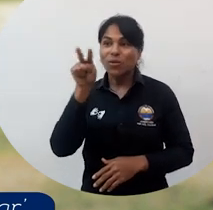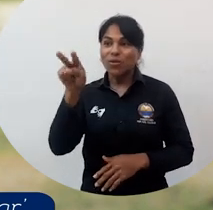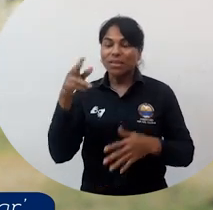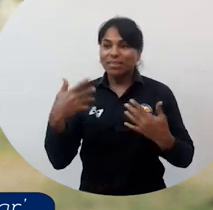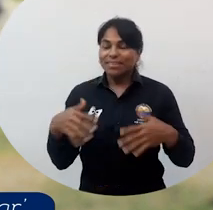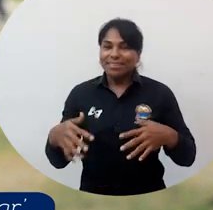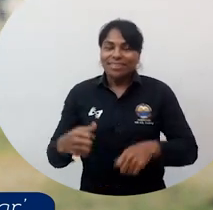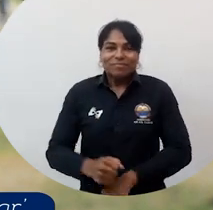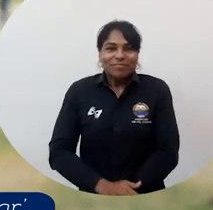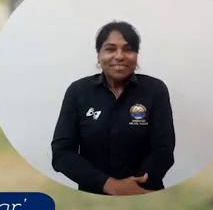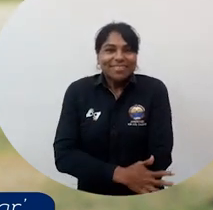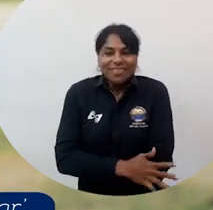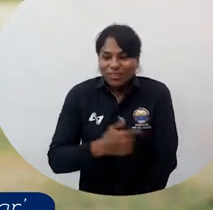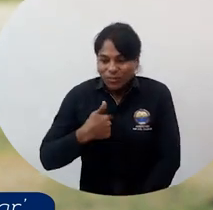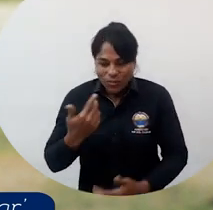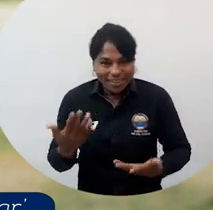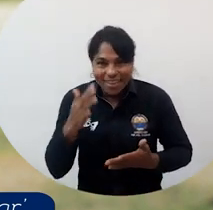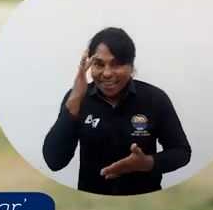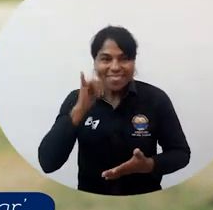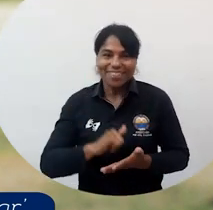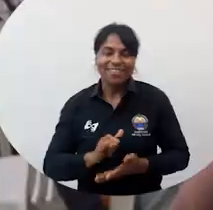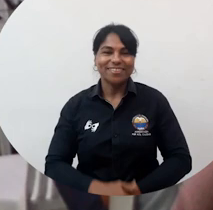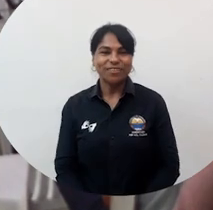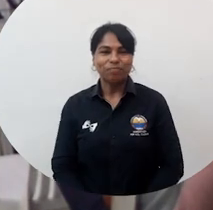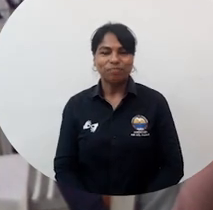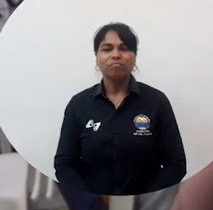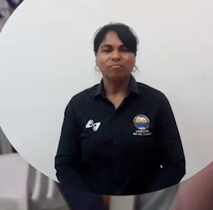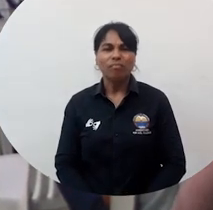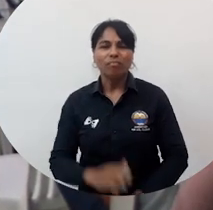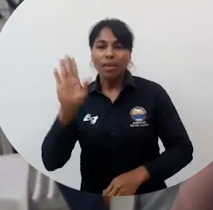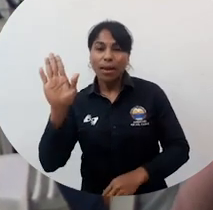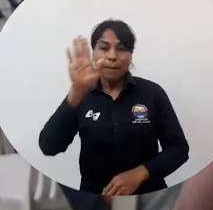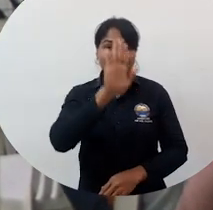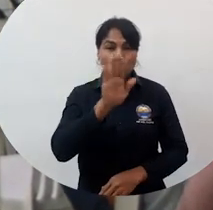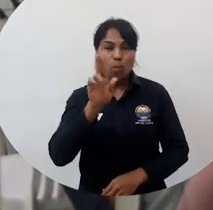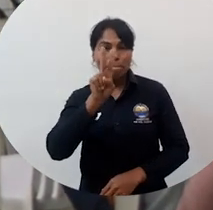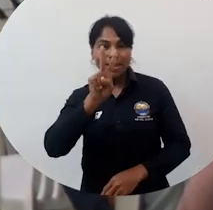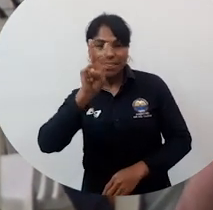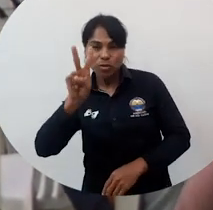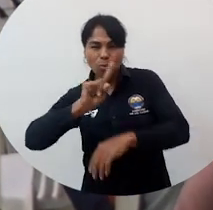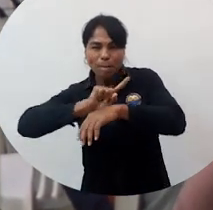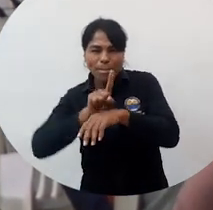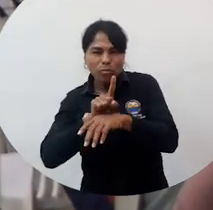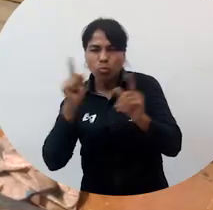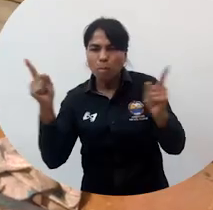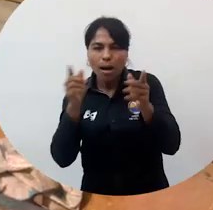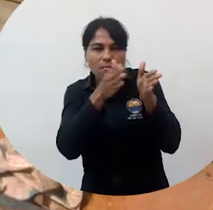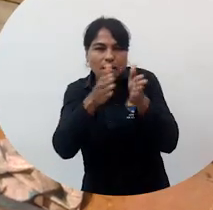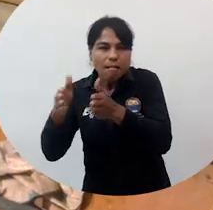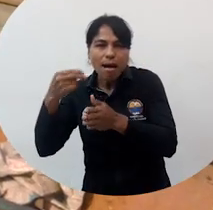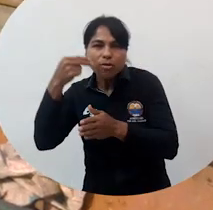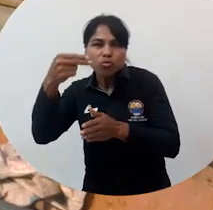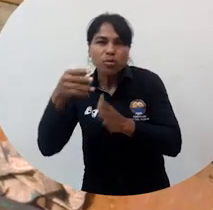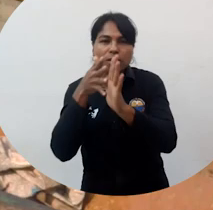documental, yo misma yo ni me lo creía. En 22 minutos la pieza audiovisual muestra el trabajo investigativo